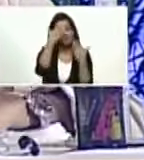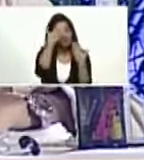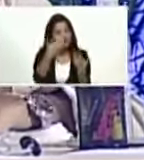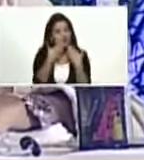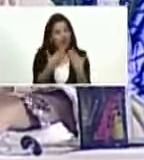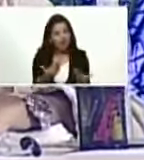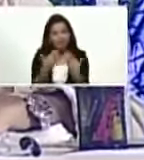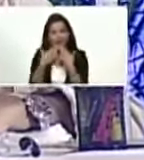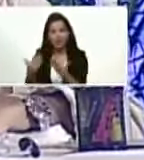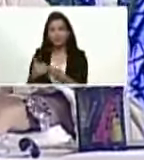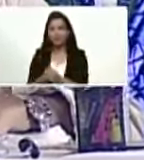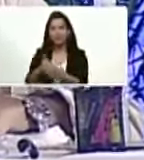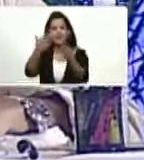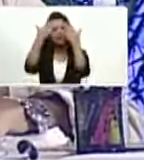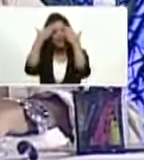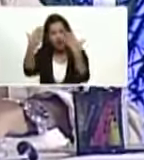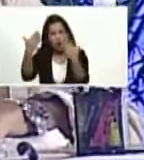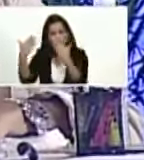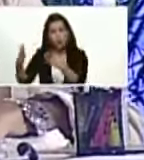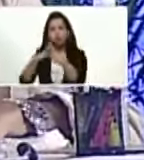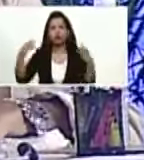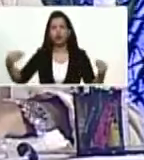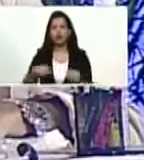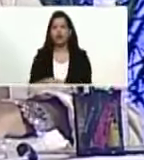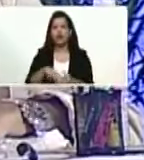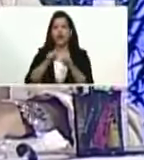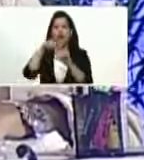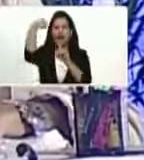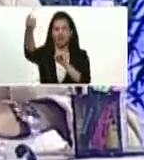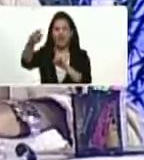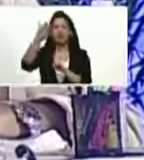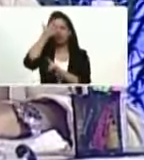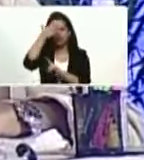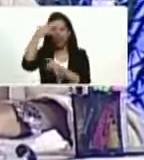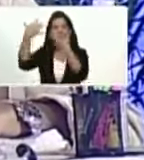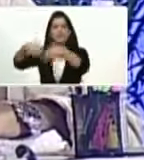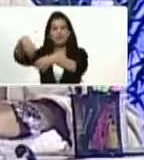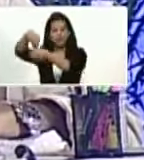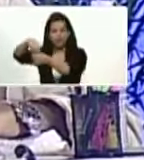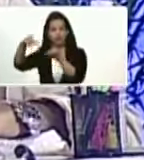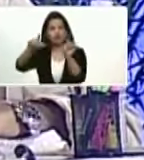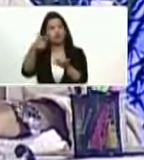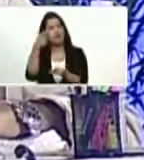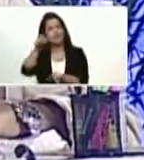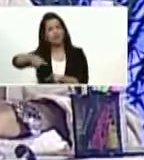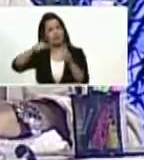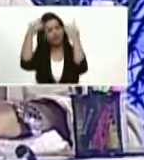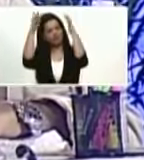Un saludo a todos y a todas. Allá están aplaudiendo, pues, allá en los talleres.